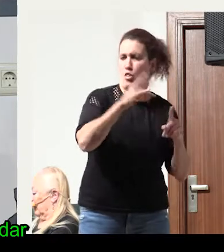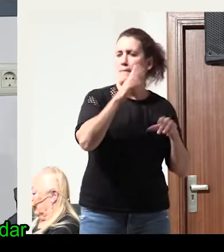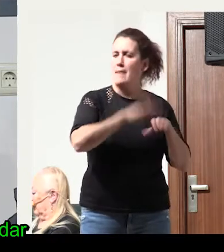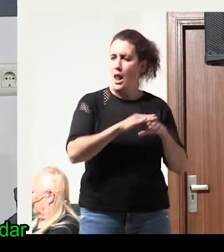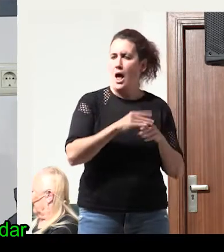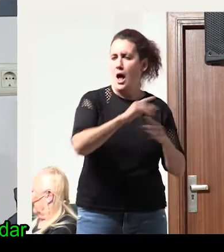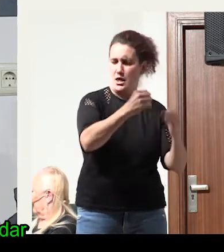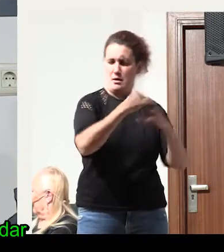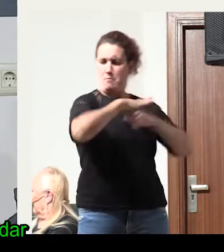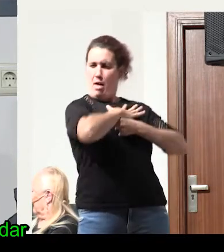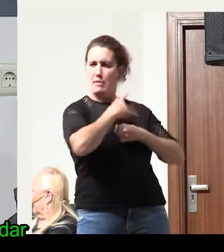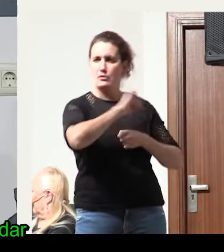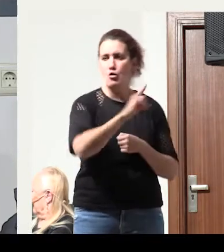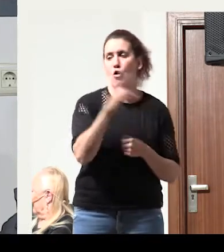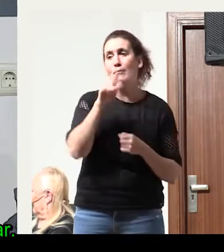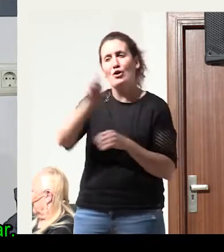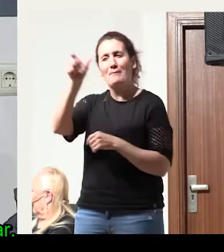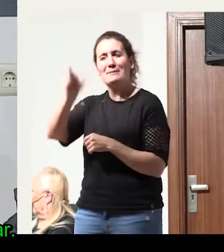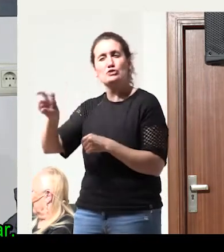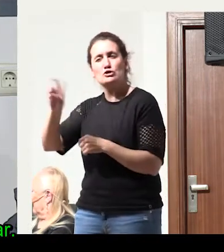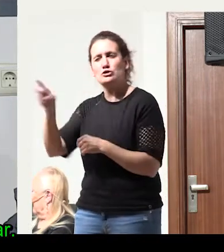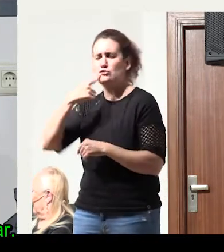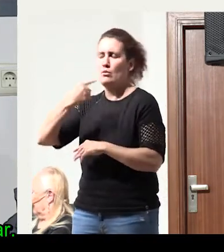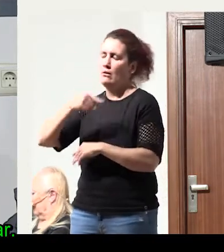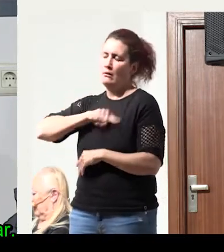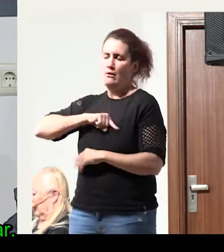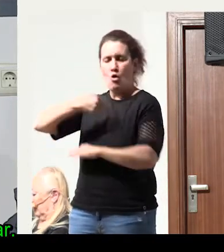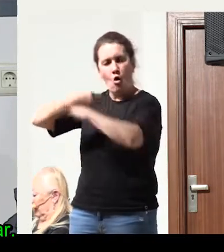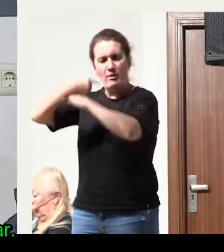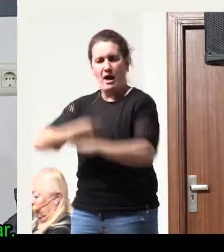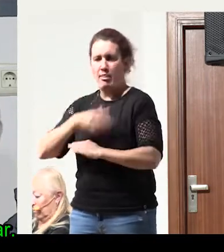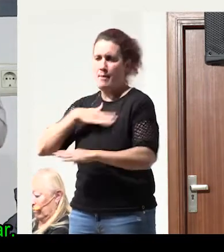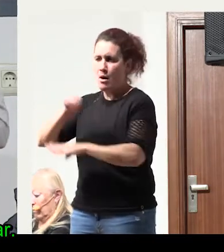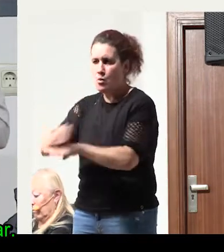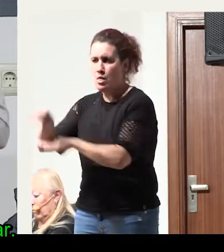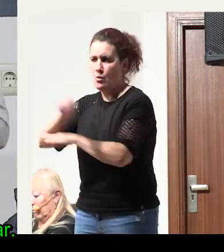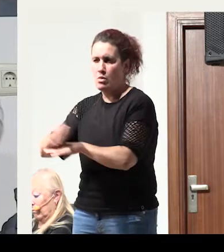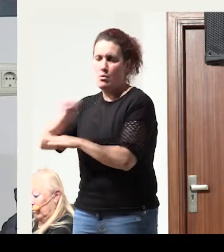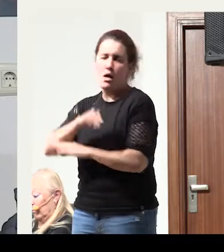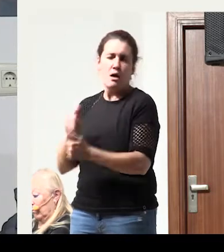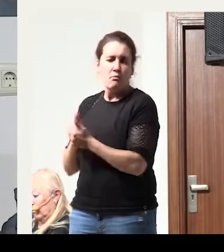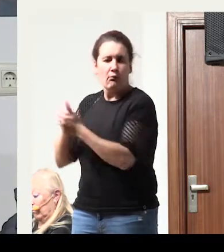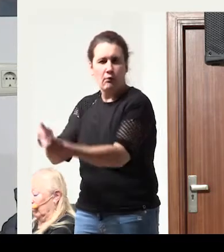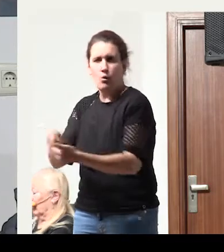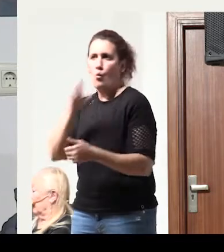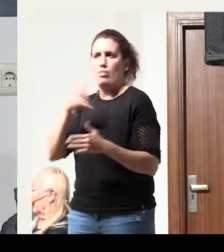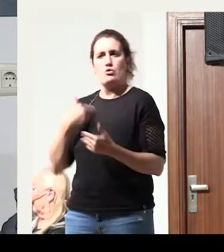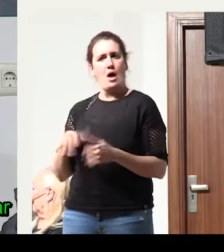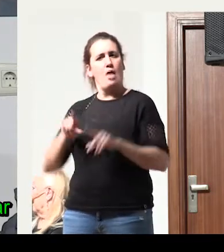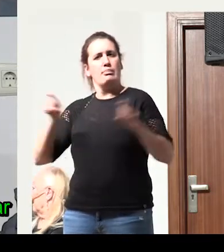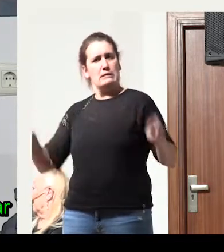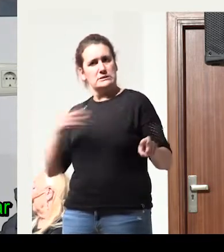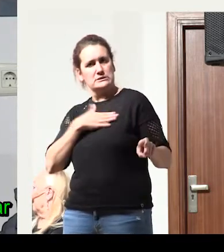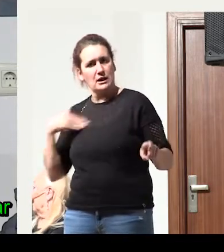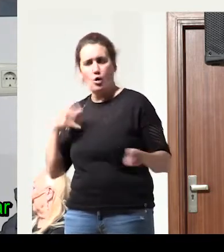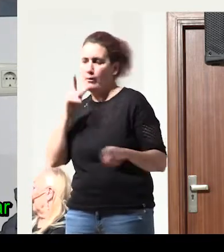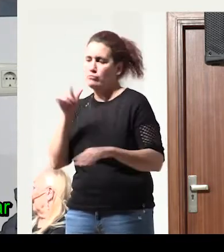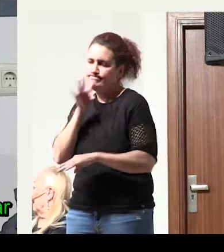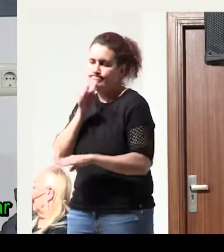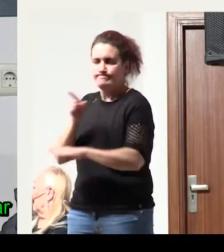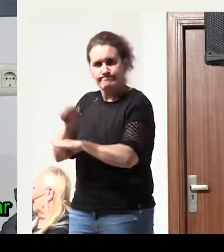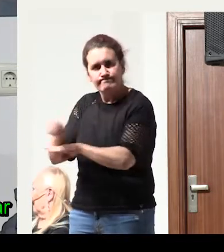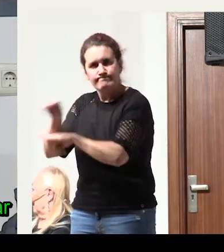personas que se sienten obligadas a cuidar, sí, y a seguir cuidando, ¿no?, sí, cuando ya querrían descansar. Ahí hay mucho que hablar. Y yo creo que hay